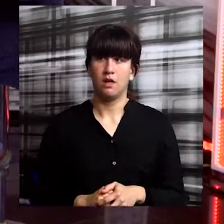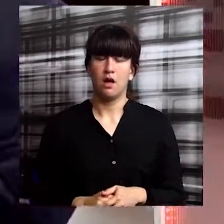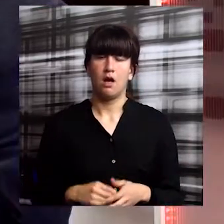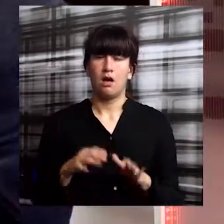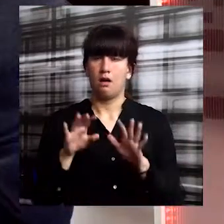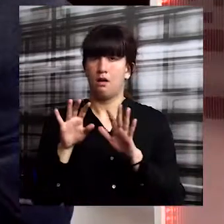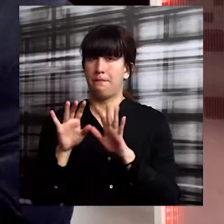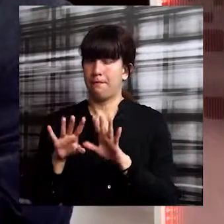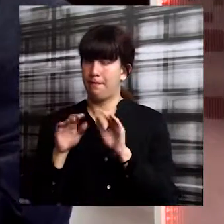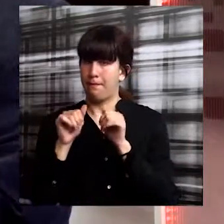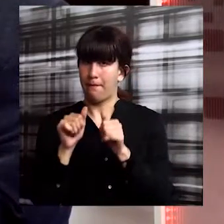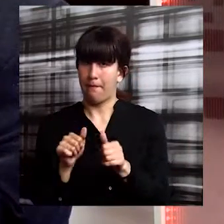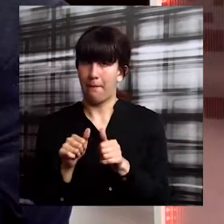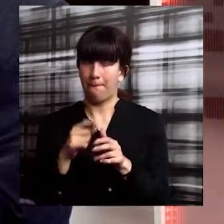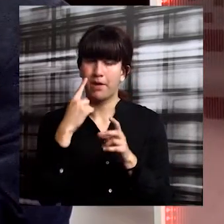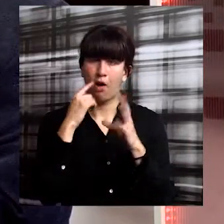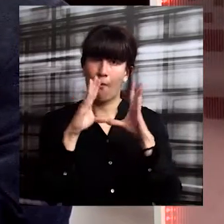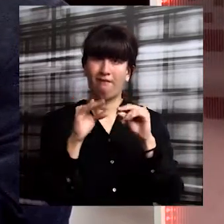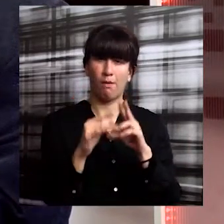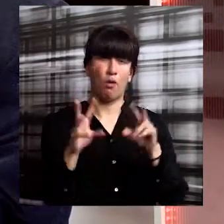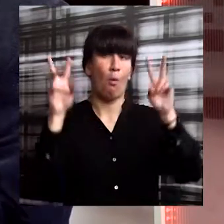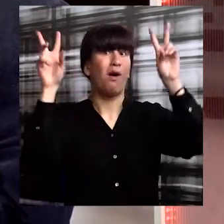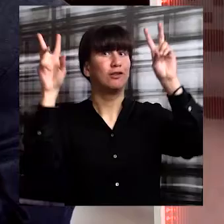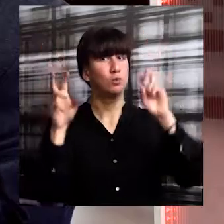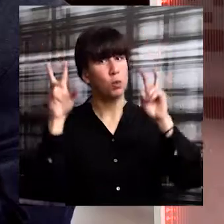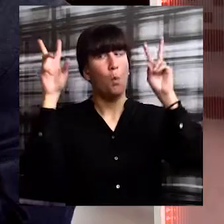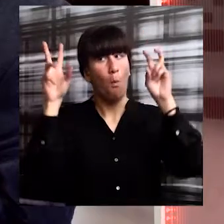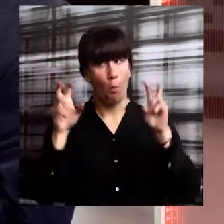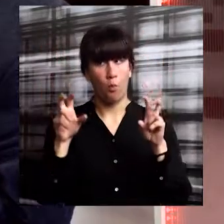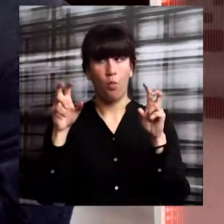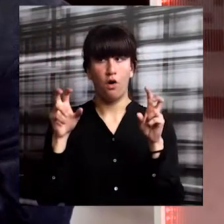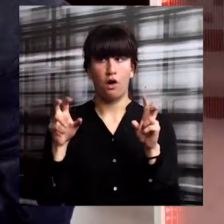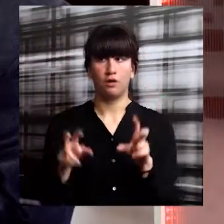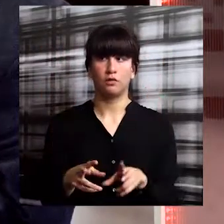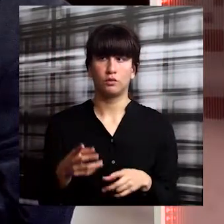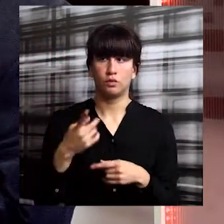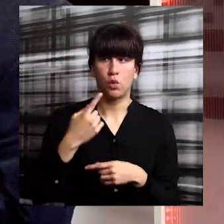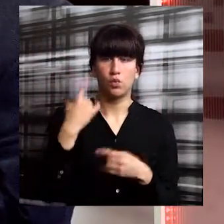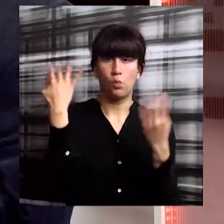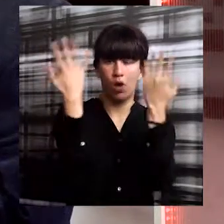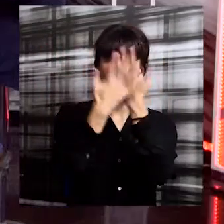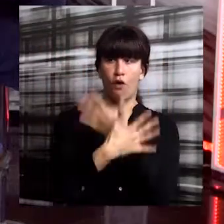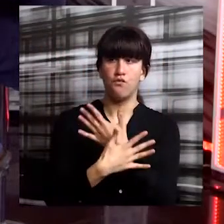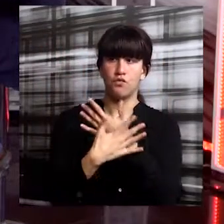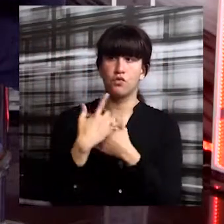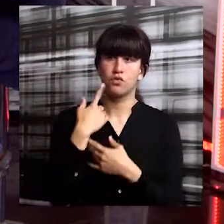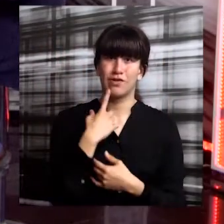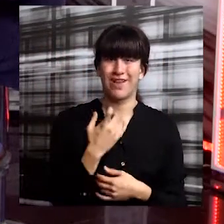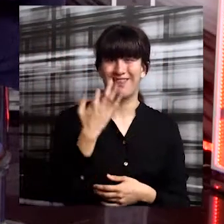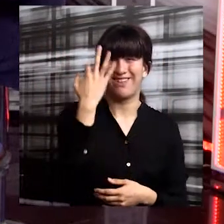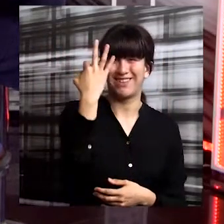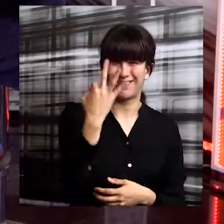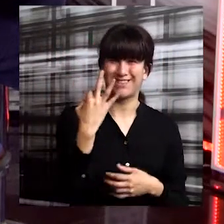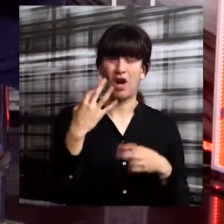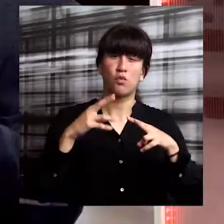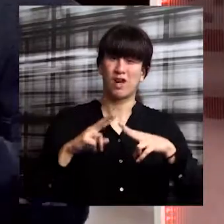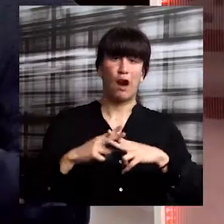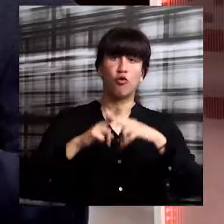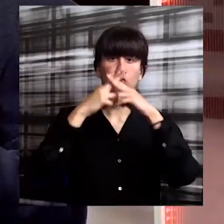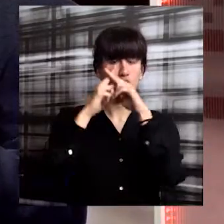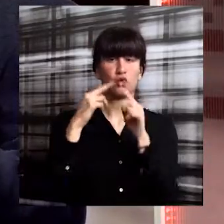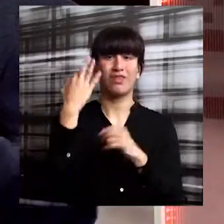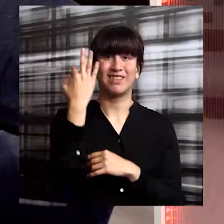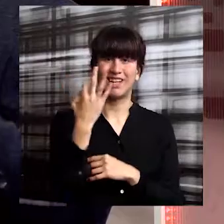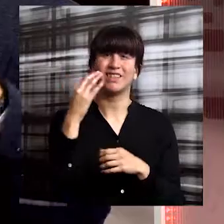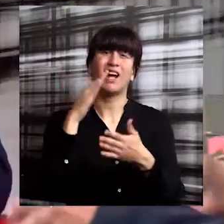proceso o estamos hablando de un proceso que puede tener una conclusión de 3 a 4 años? O sea, Valparaíso no contaría con un terminal